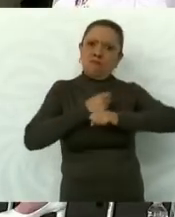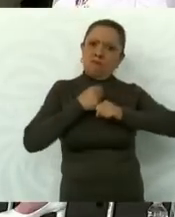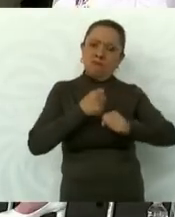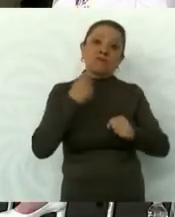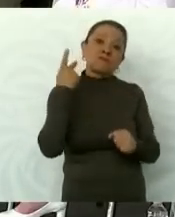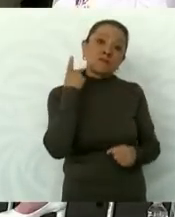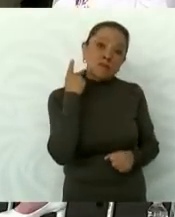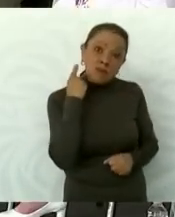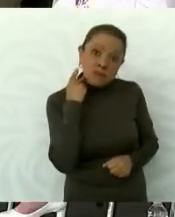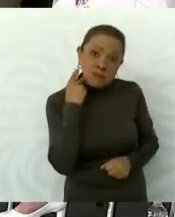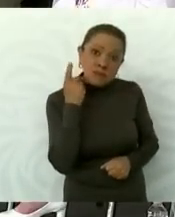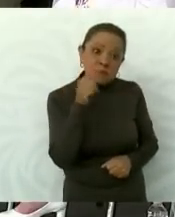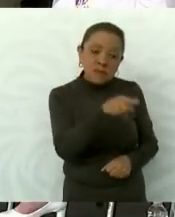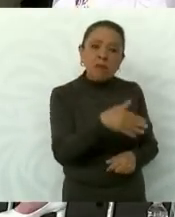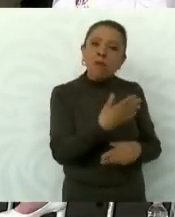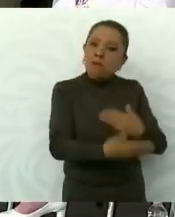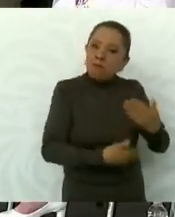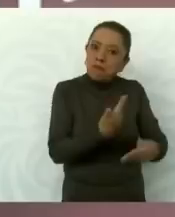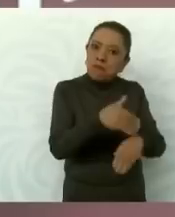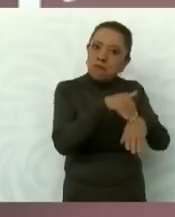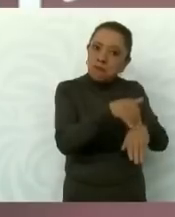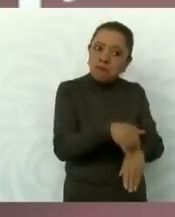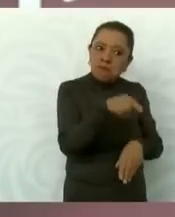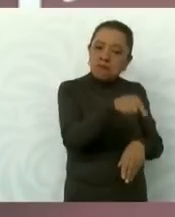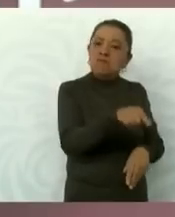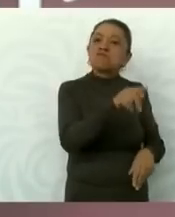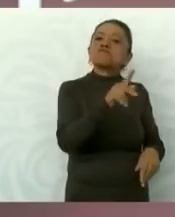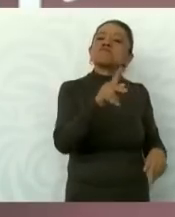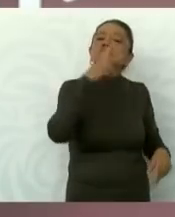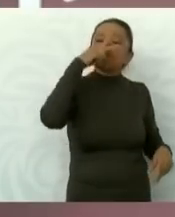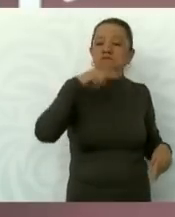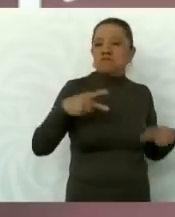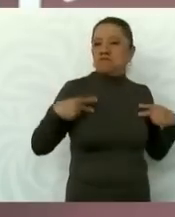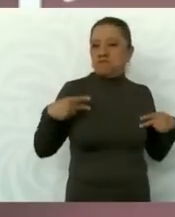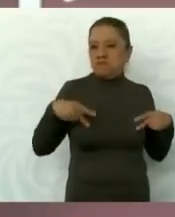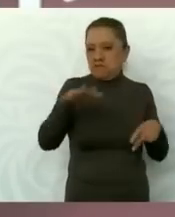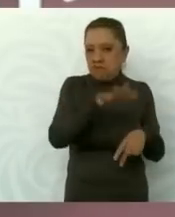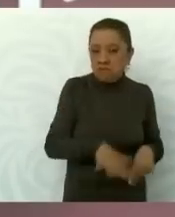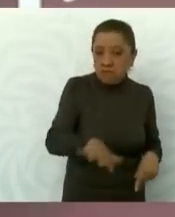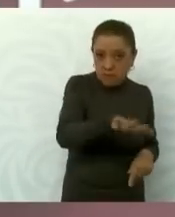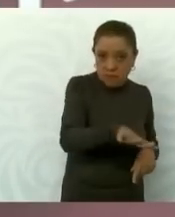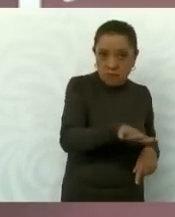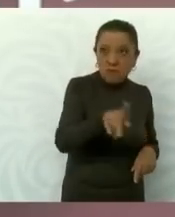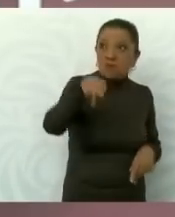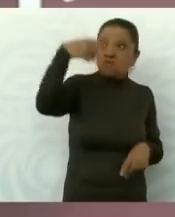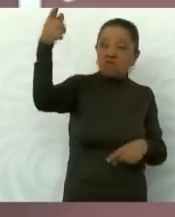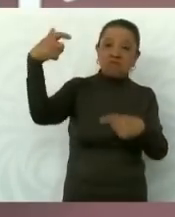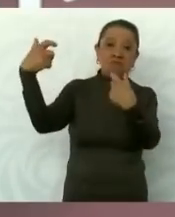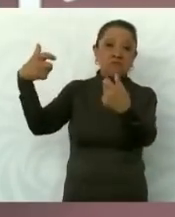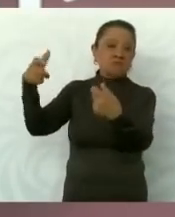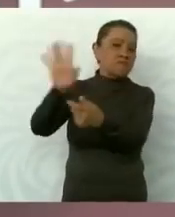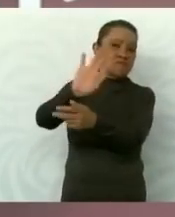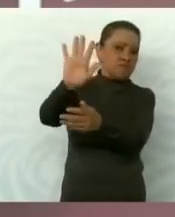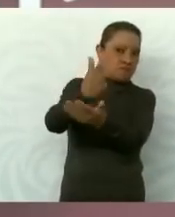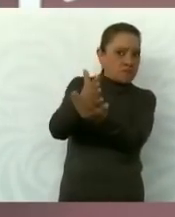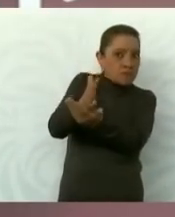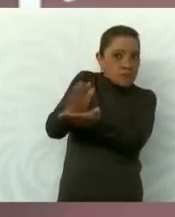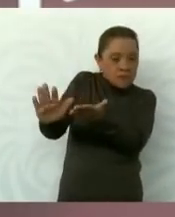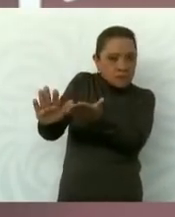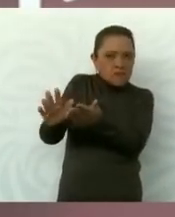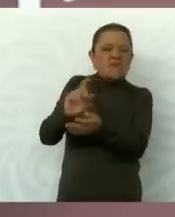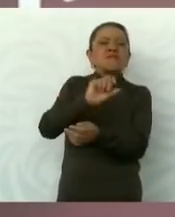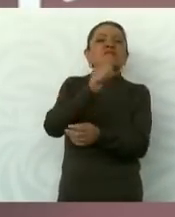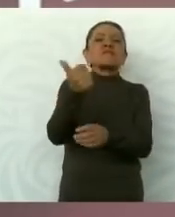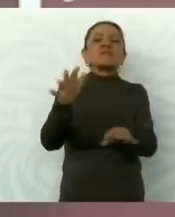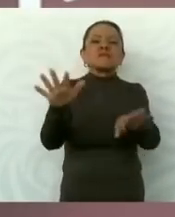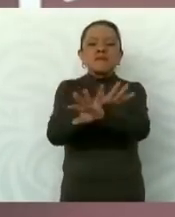servicio del pueblo de México. ¿Qué otra cosa cambió? Cambió el modelo de desarrollo. Antes había